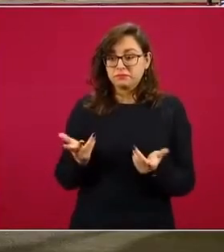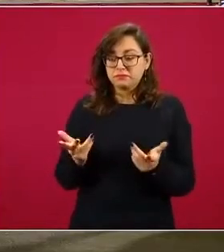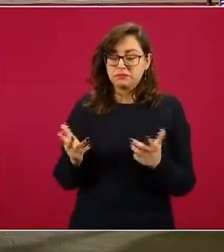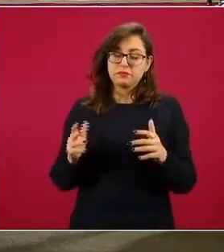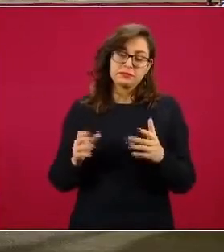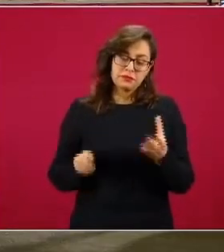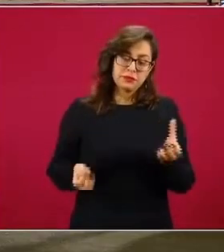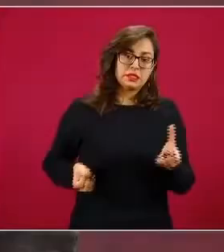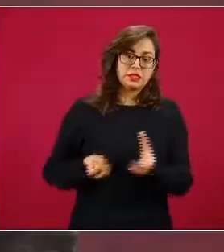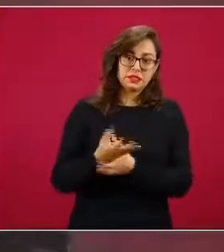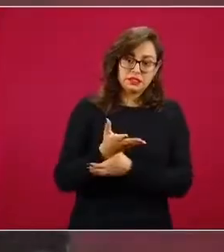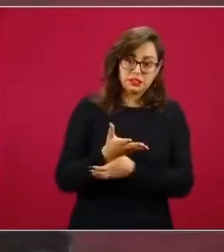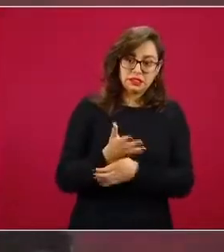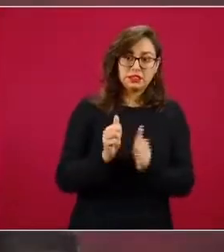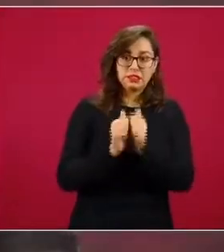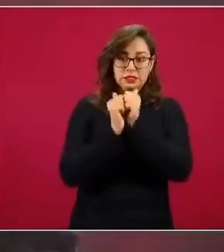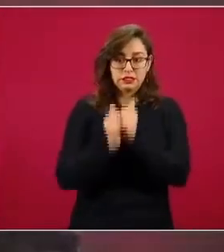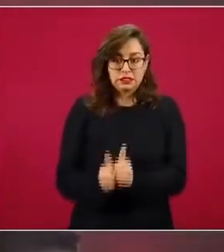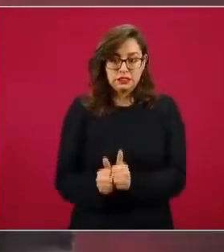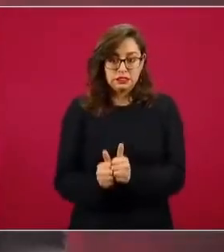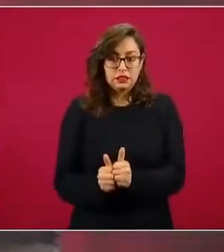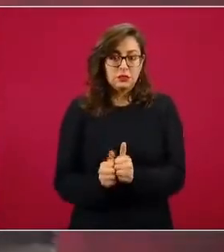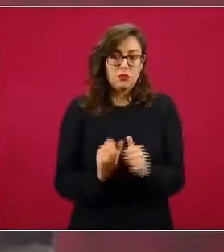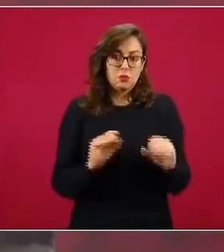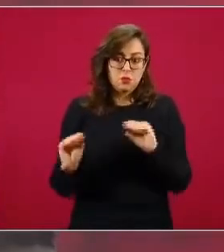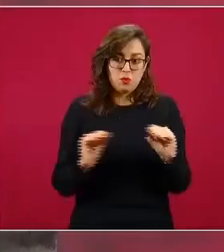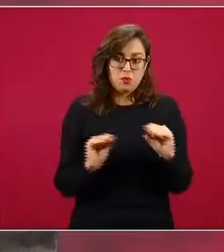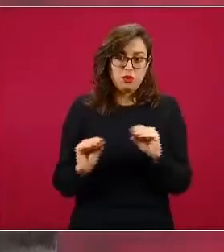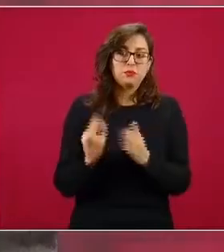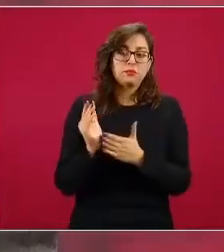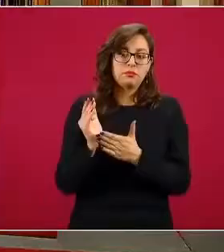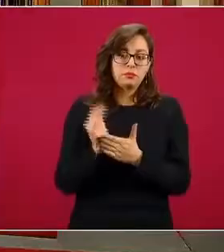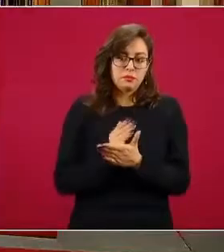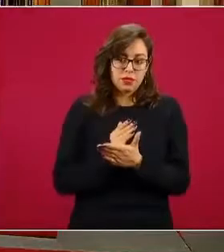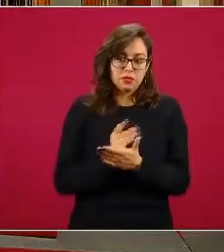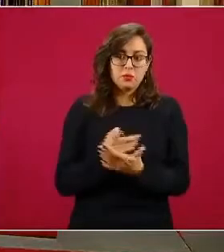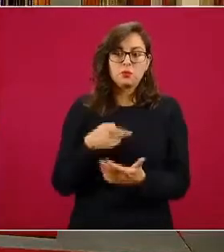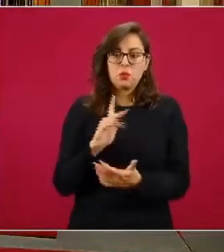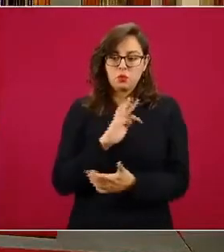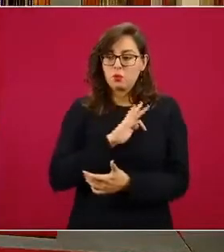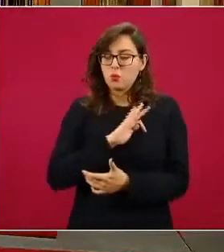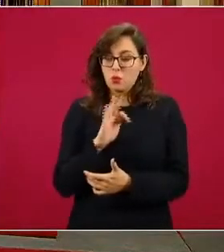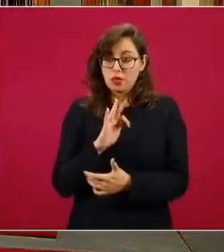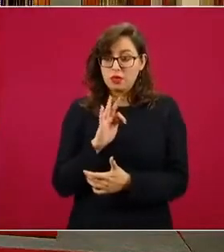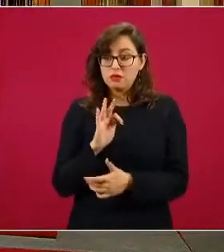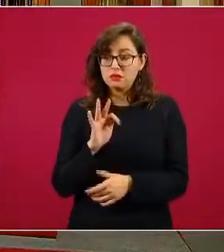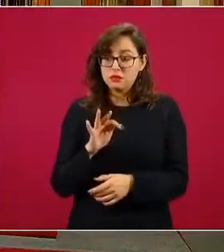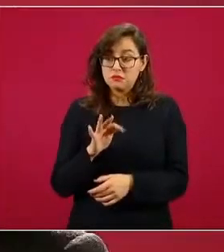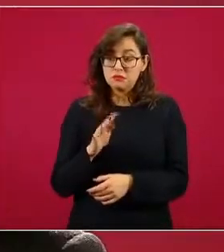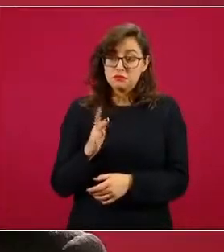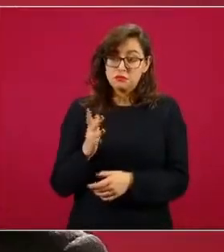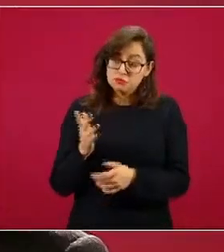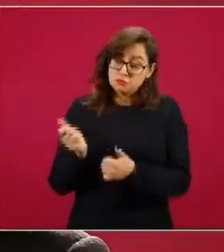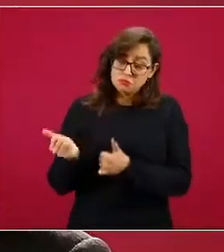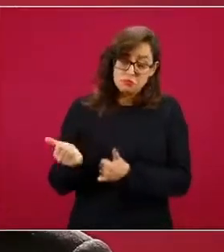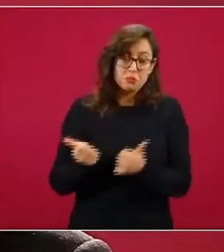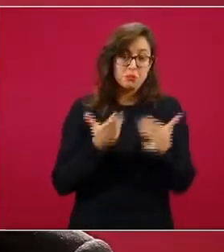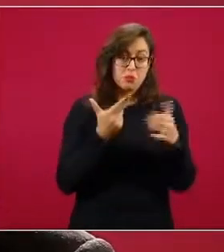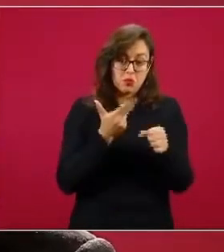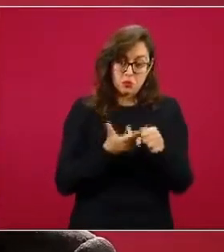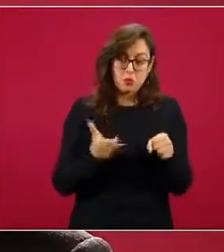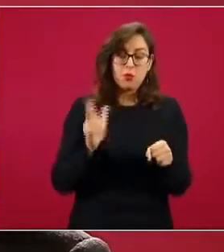reducción absoluta. Se les puede canalizar a unidades de atención médica si presentaran síntomas de